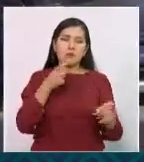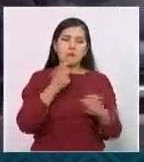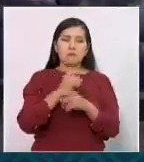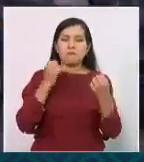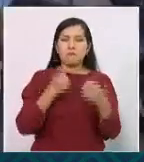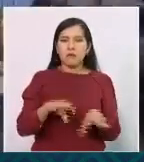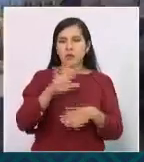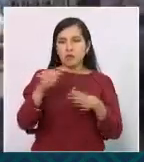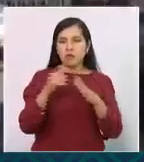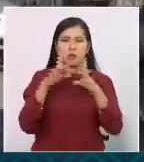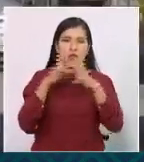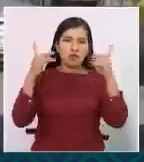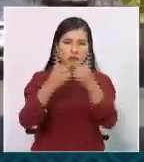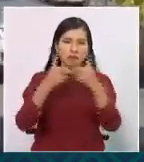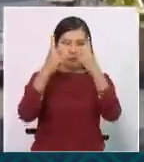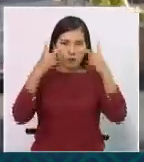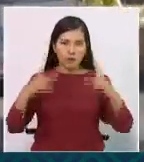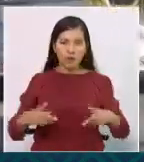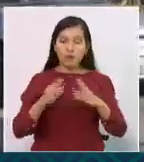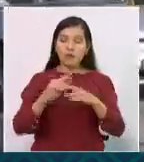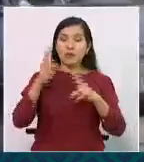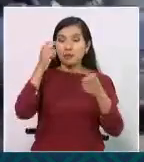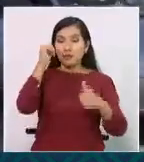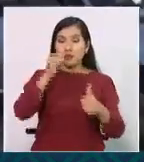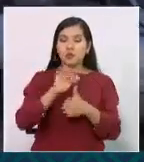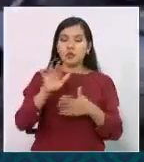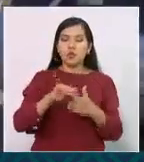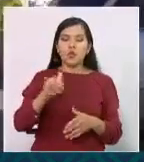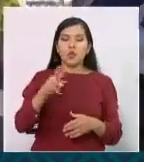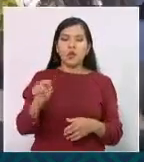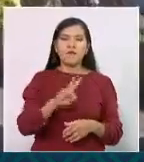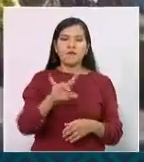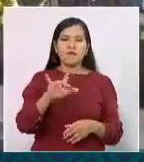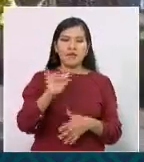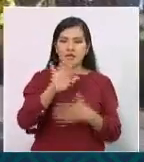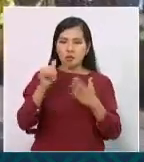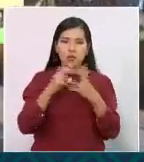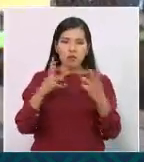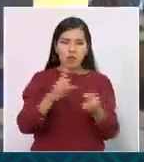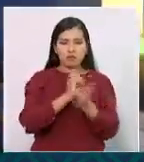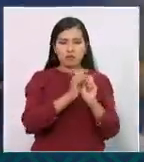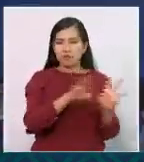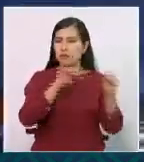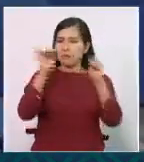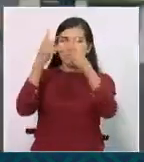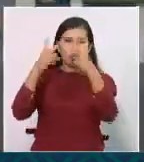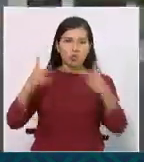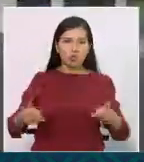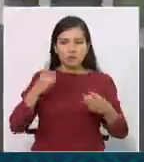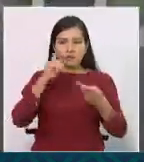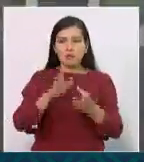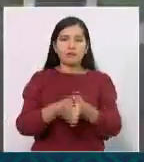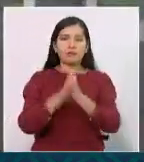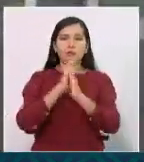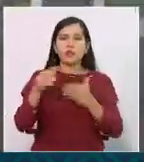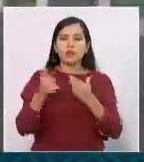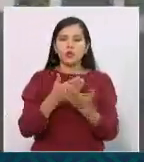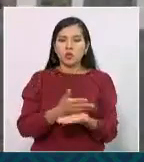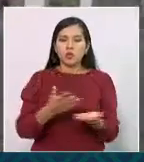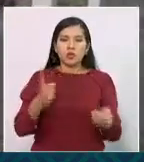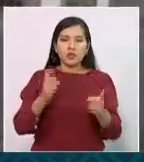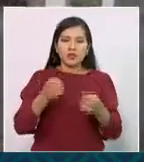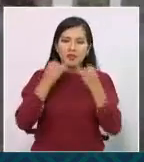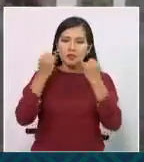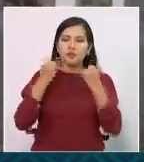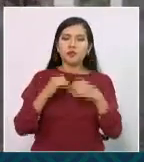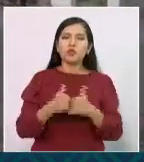propio viceministro de Coordinación con Movimientos Sociales, Juan Vilca, quien se trasladó a Potosí para responder a la solicitud de los dirigentes de